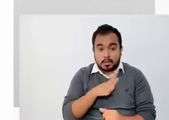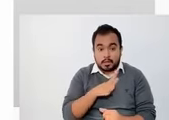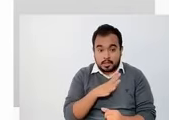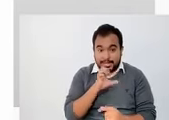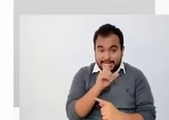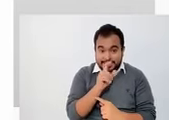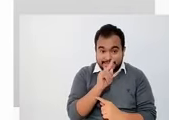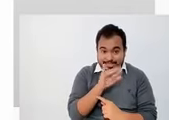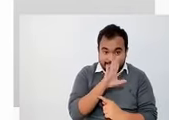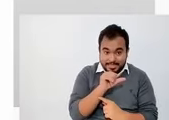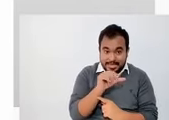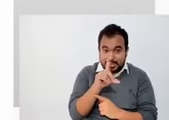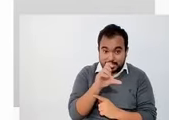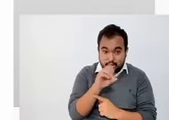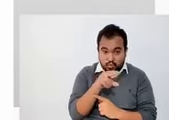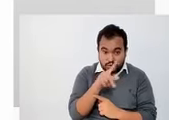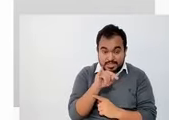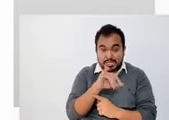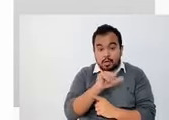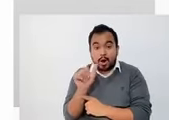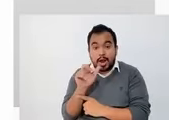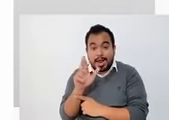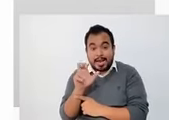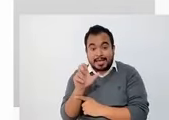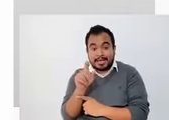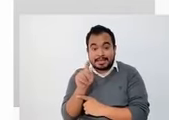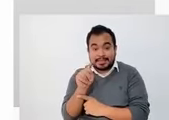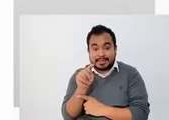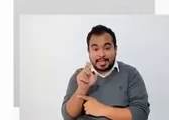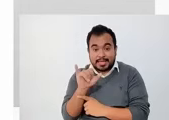éticas areteicas o de la virtud. Las éticas deónticas